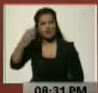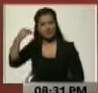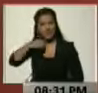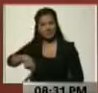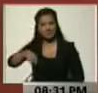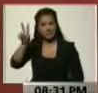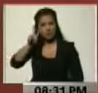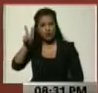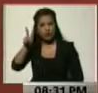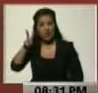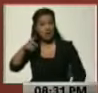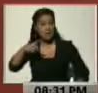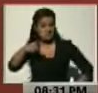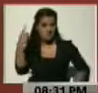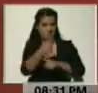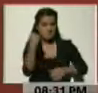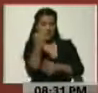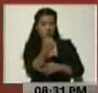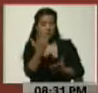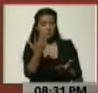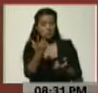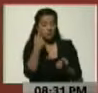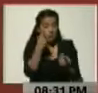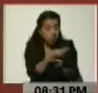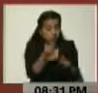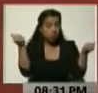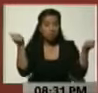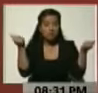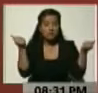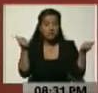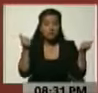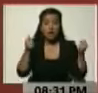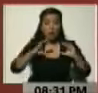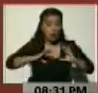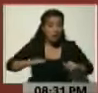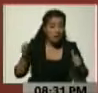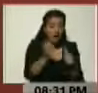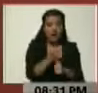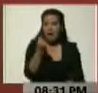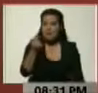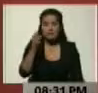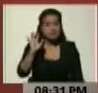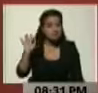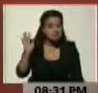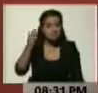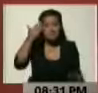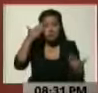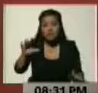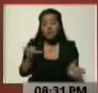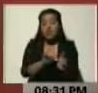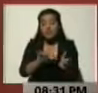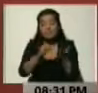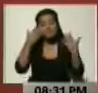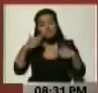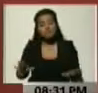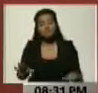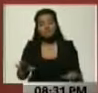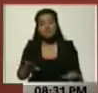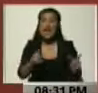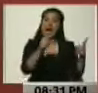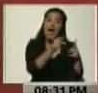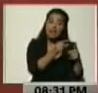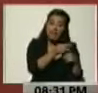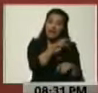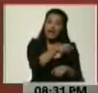Desaparecido, más nunca apareció, asesinado por los ADECO, asesino. Igualito que Leopoldo López, por eso es que ellos son los que